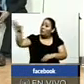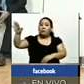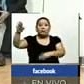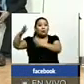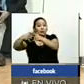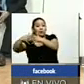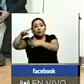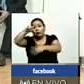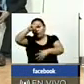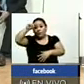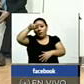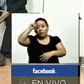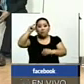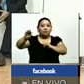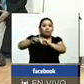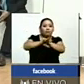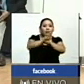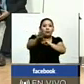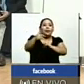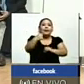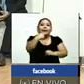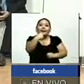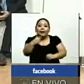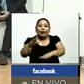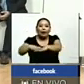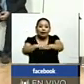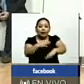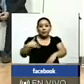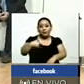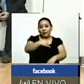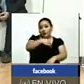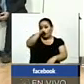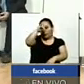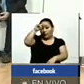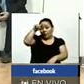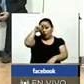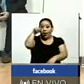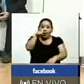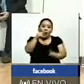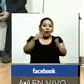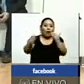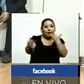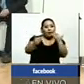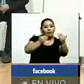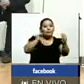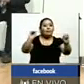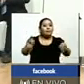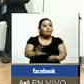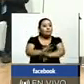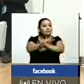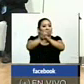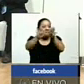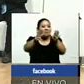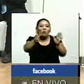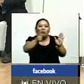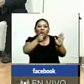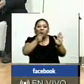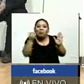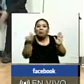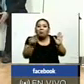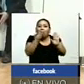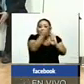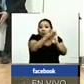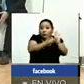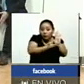trabajar, esto será anunciado por el Ministerio de Trabajo y ellos harán todas las aclaraciones y también todos los datos que van a incluir